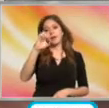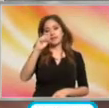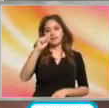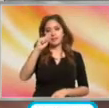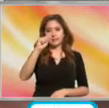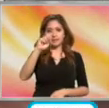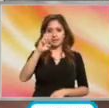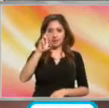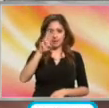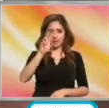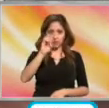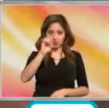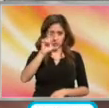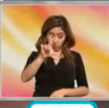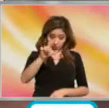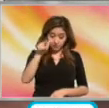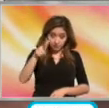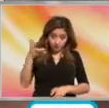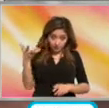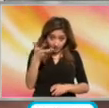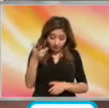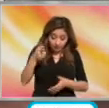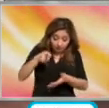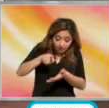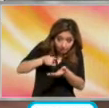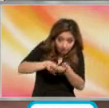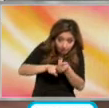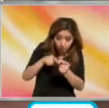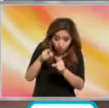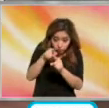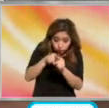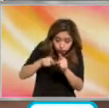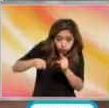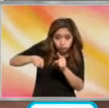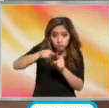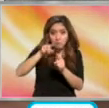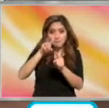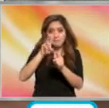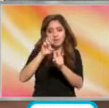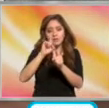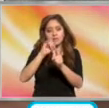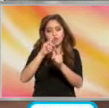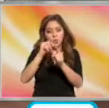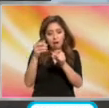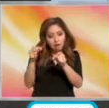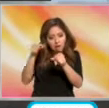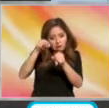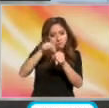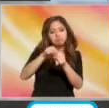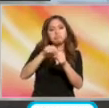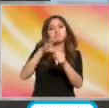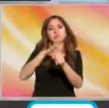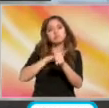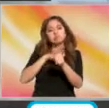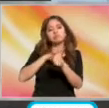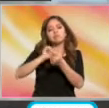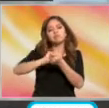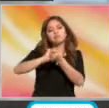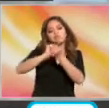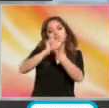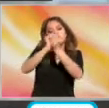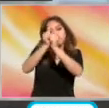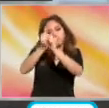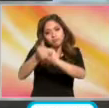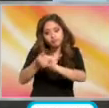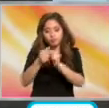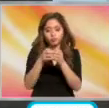y que se empiezan a desarrollar dentro de la cavidad de la vesícula. Okay. Y obviamente puede empezar a generar algunos trastornos de